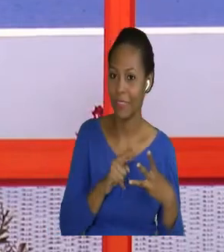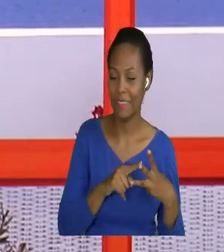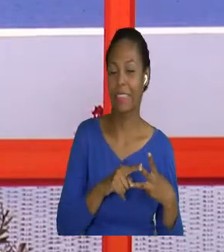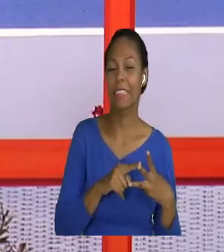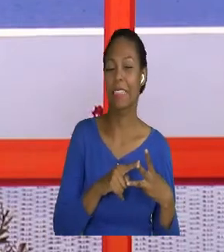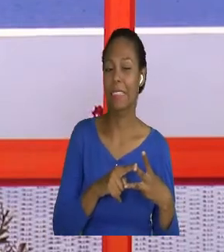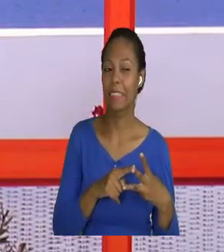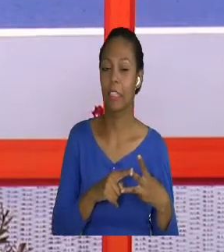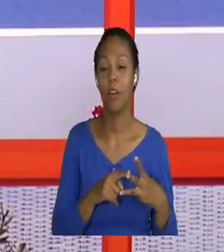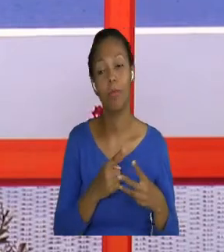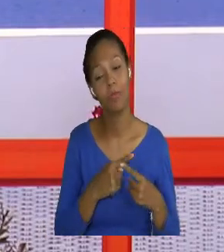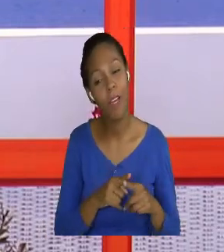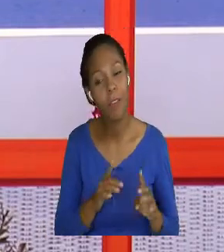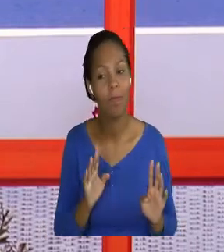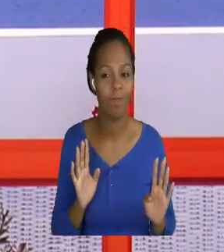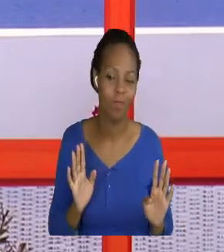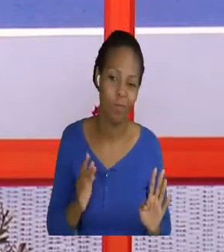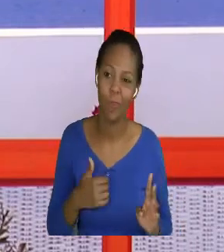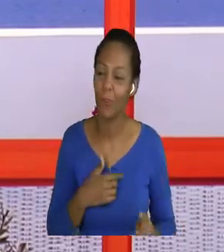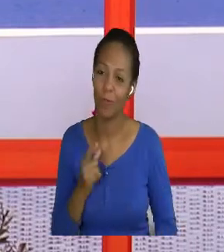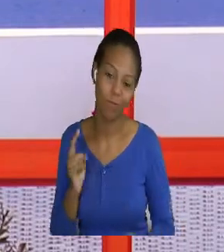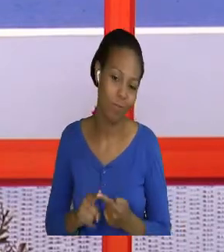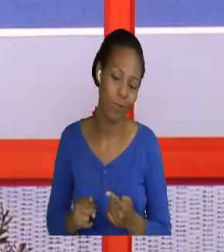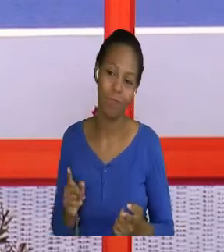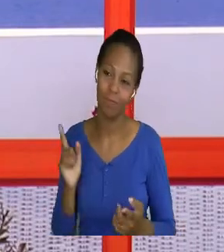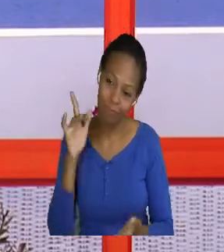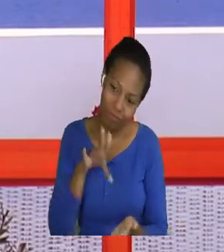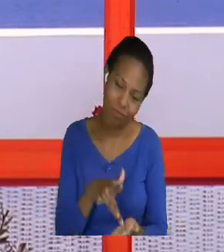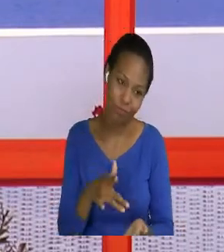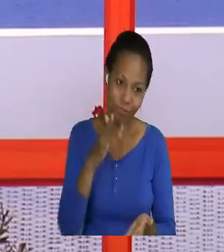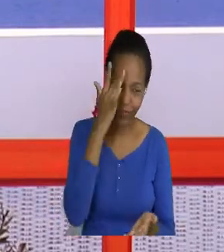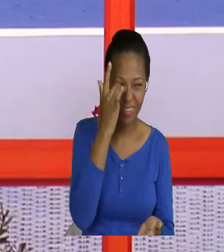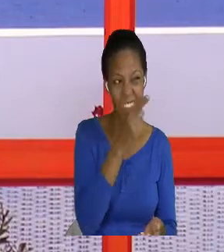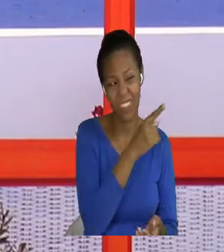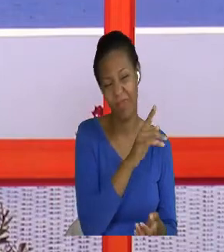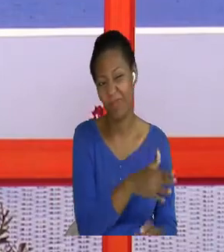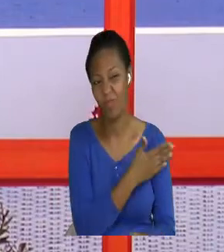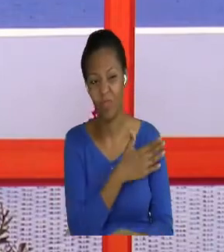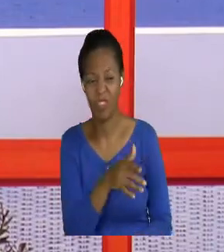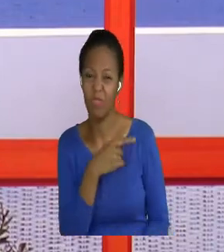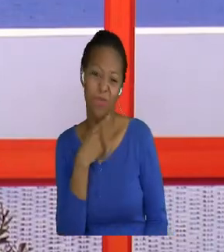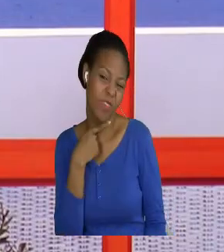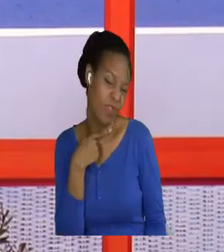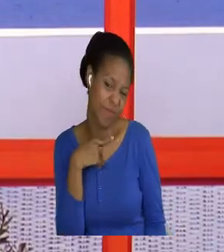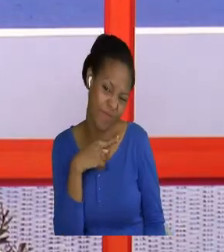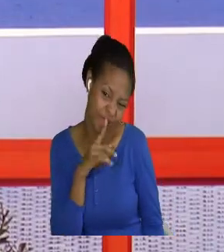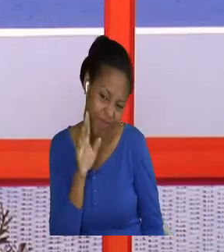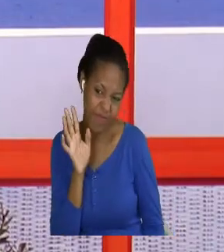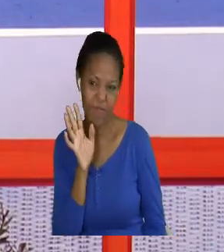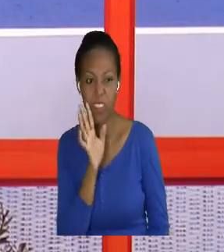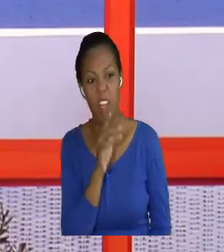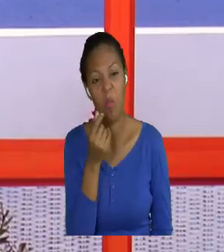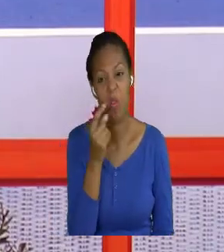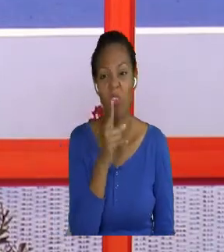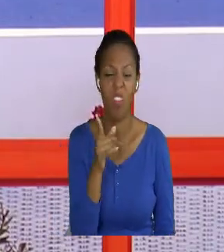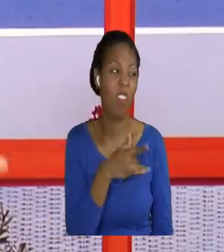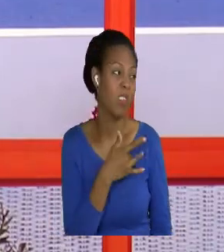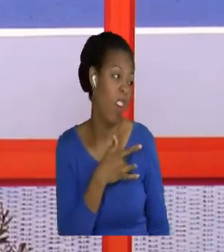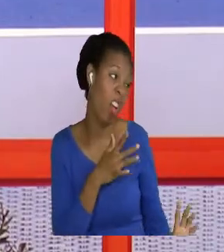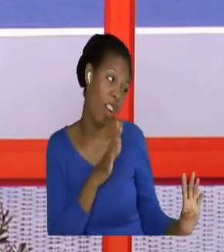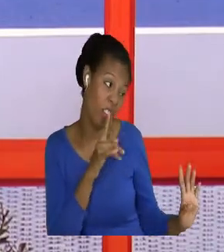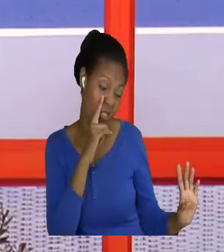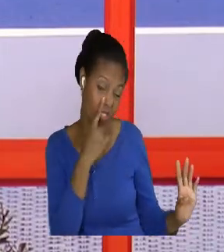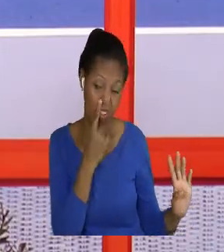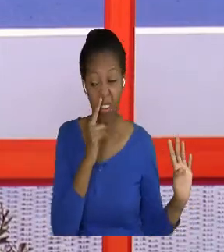pero sin embargo, pues no puedo acompañarte porque esa música pues no es de mi agrado y tal vez te arruinaría